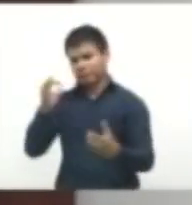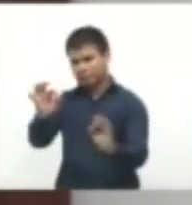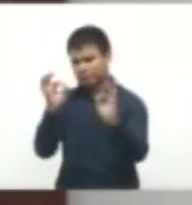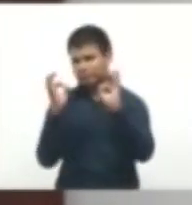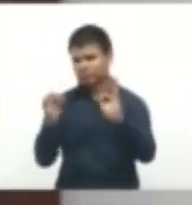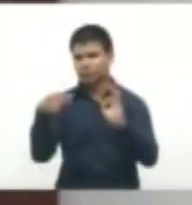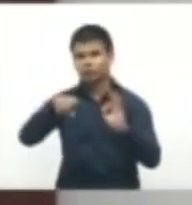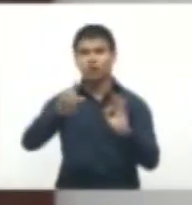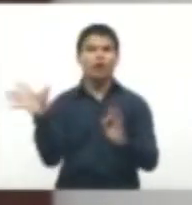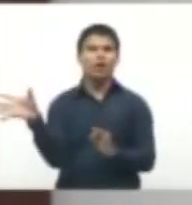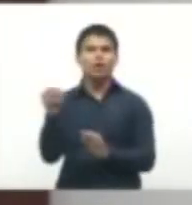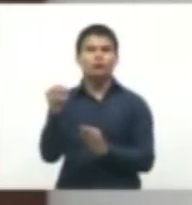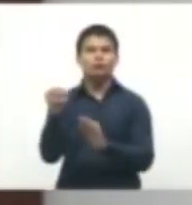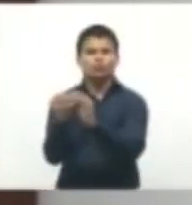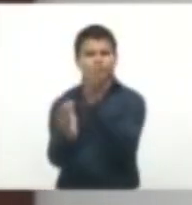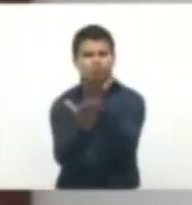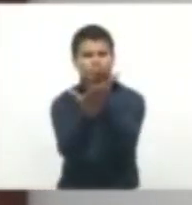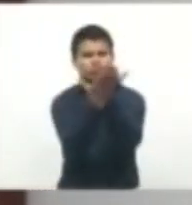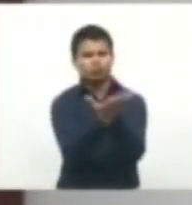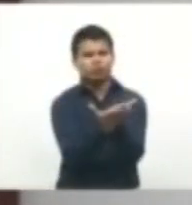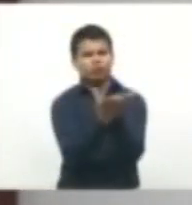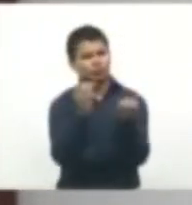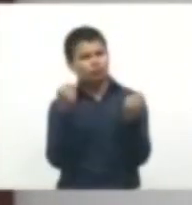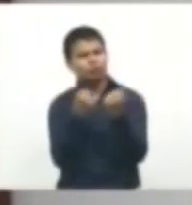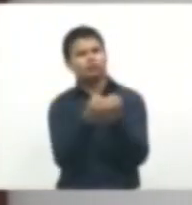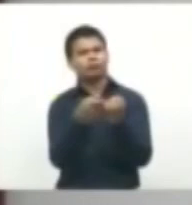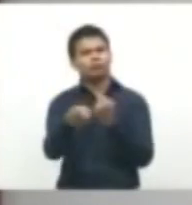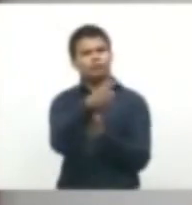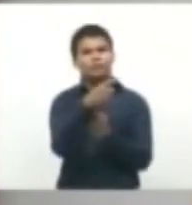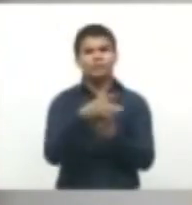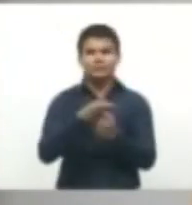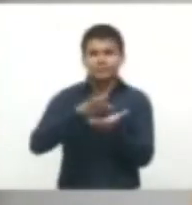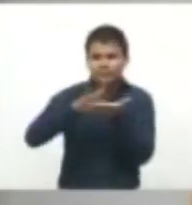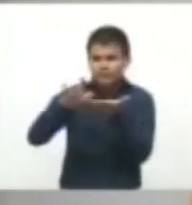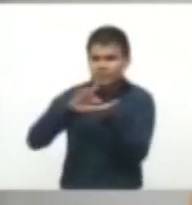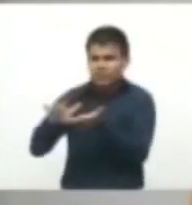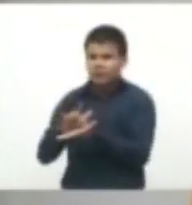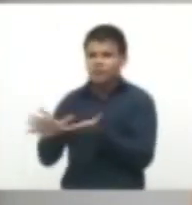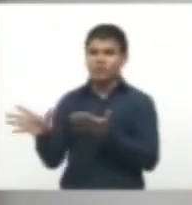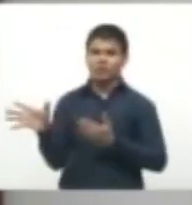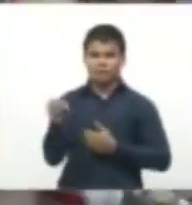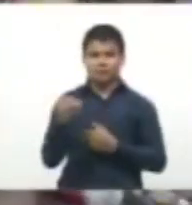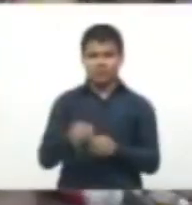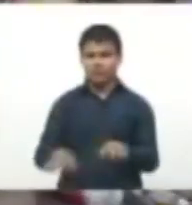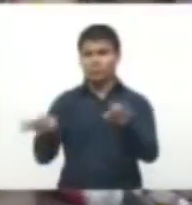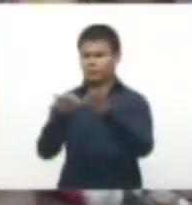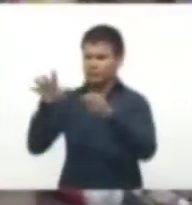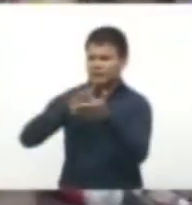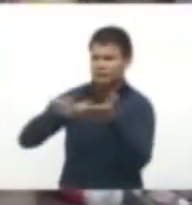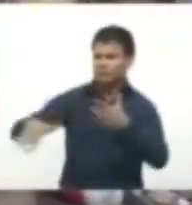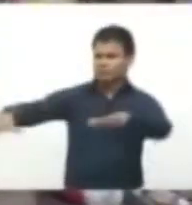somos accionistas, donde todos debemos velar por mantener nuestros lugares y nuestros espacios limpios. La atención en el mercado de